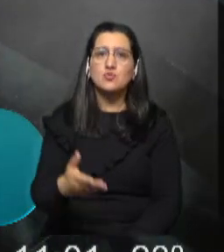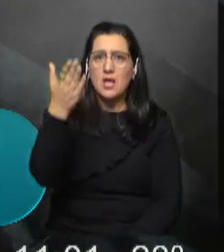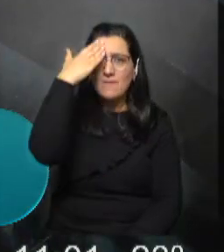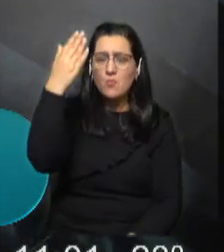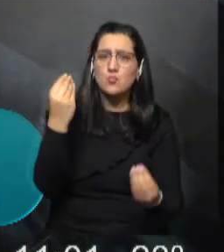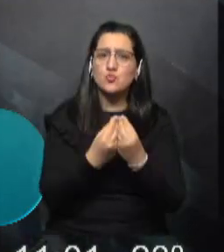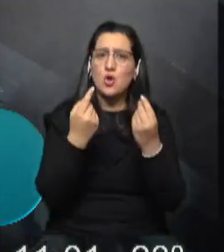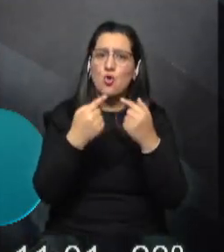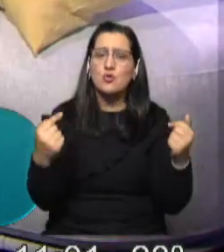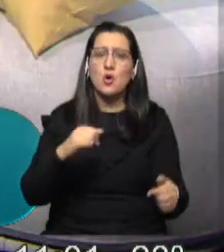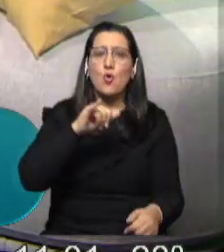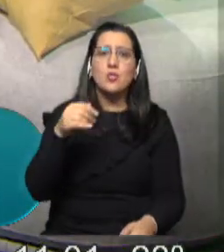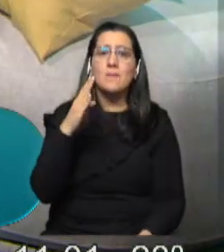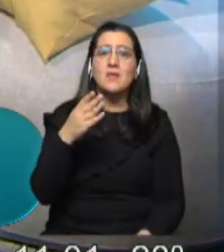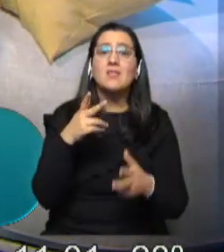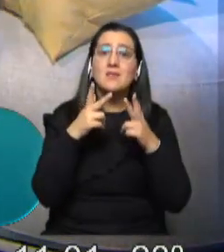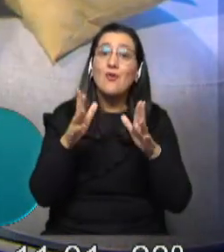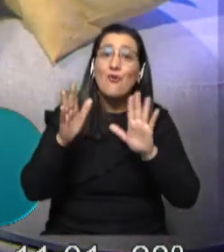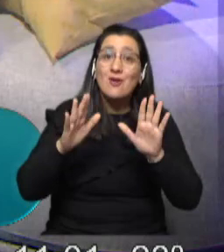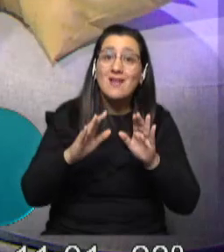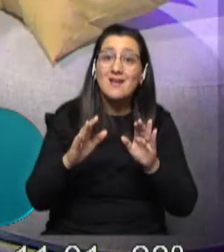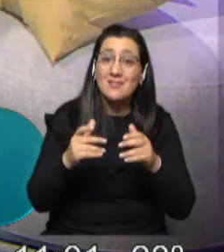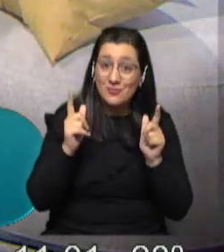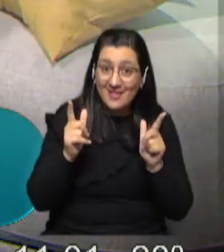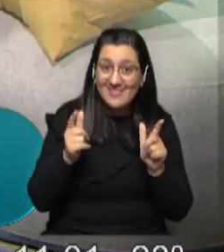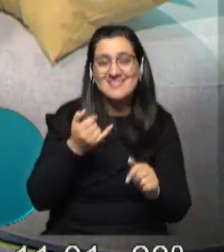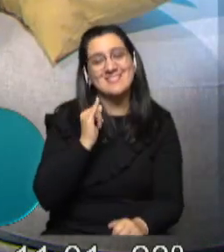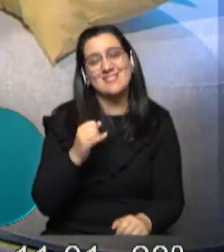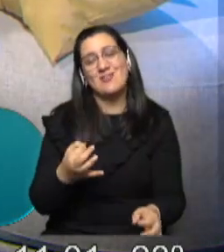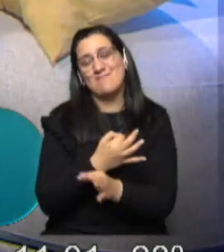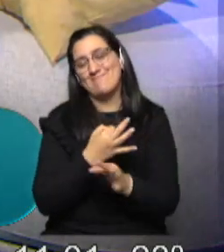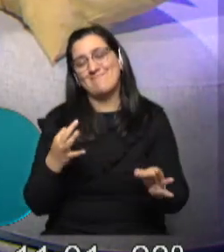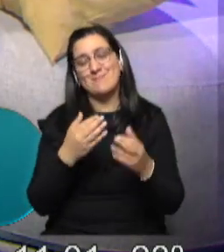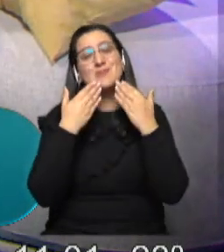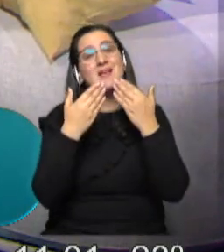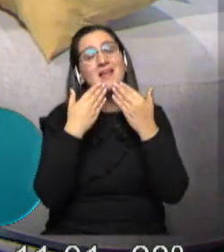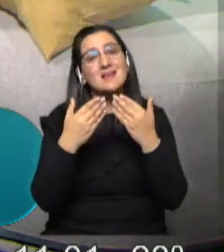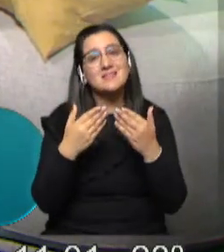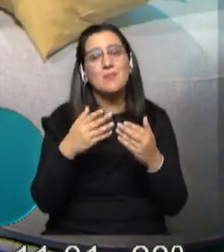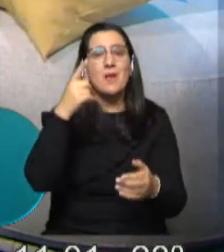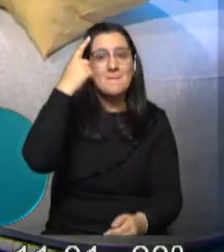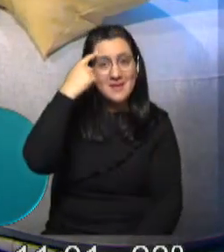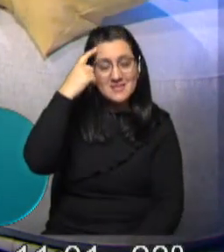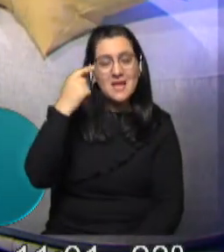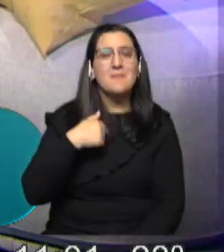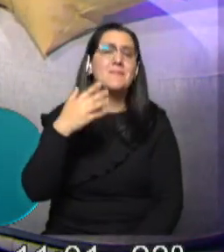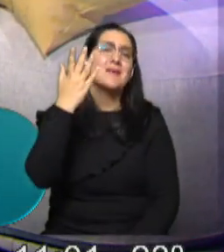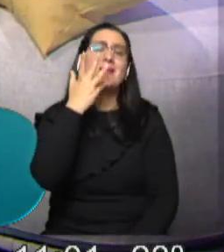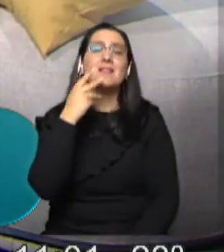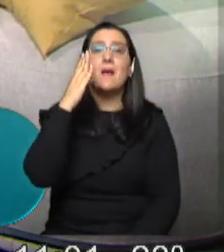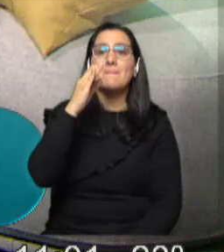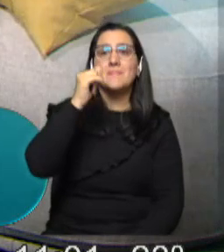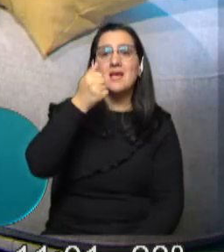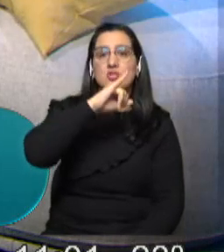impresionante. JP, dijiste hola, ¿cómo pasaste? Pasé excelente, nada, extraordinario. Gracias a los muchachos por la experiencia. A mí me encanta Piazzolla